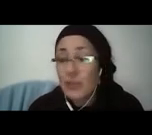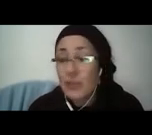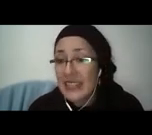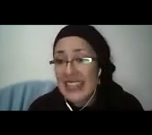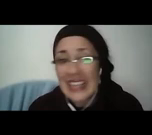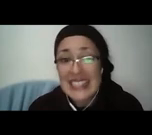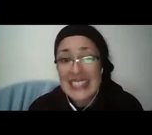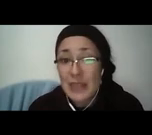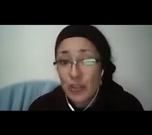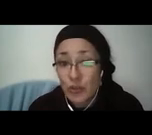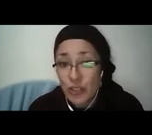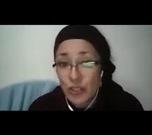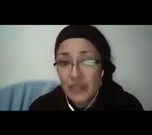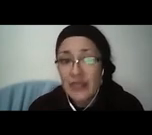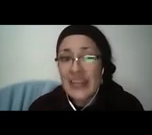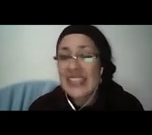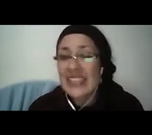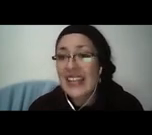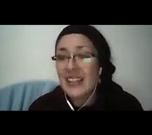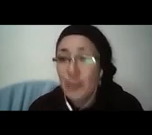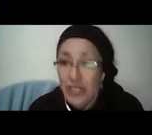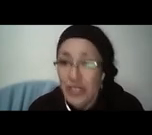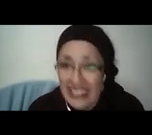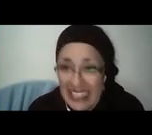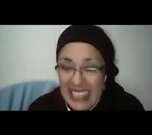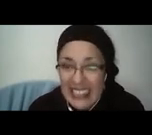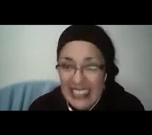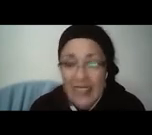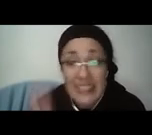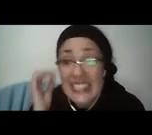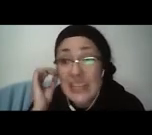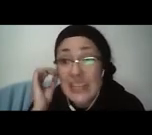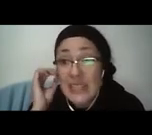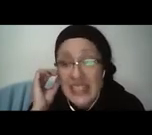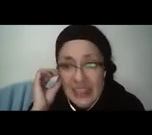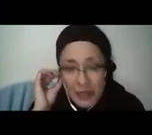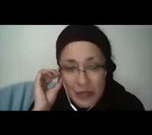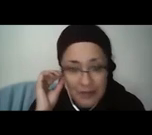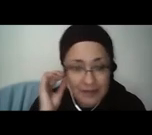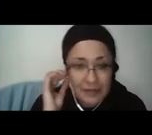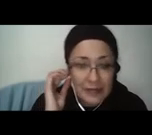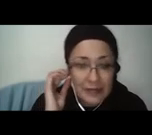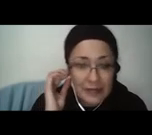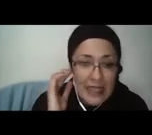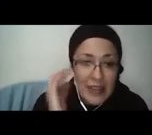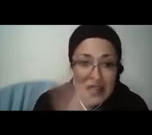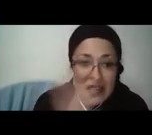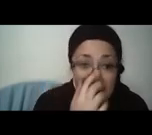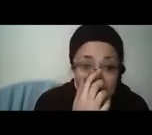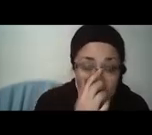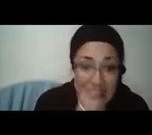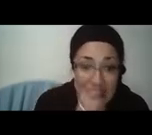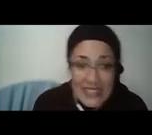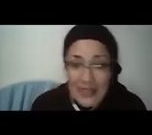un material semiconductor para generar corriente eléctrica. Ese es el principio. Ahora bien, en